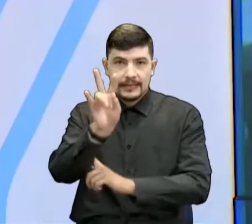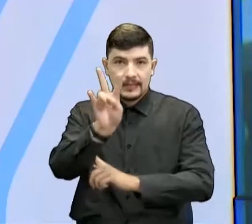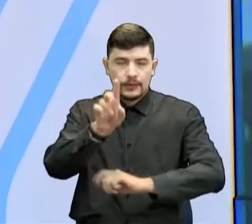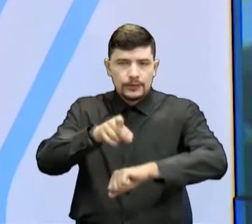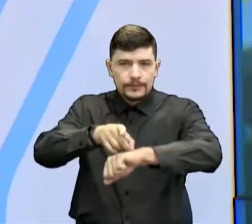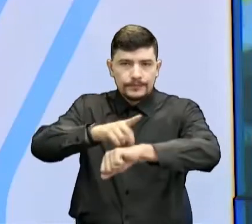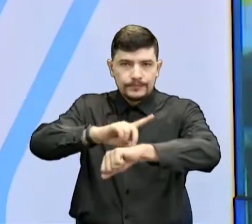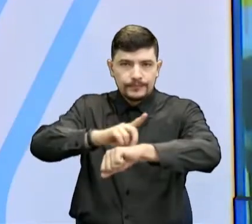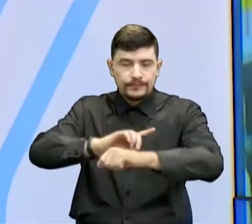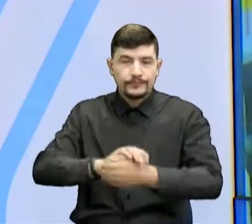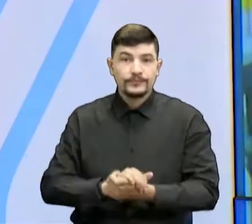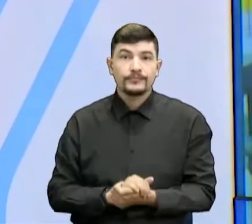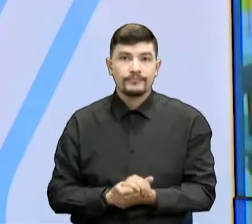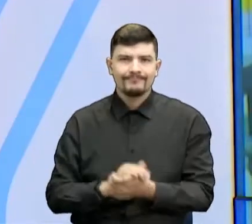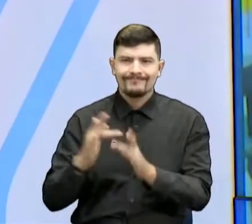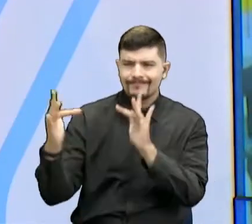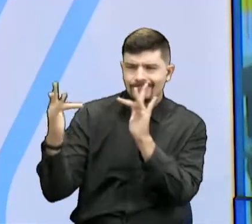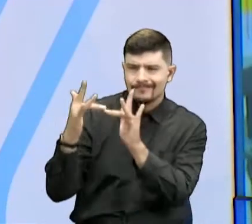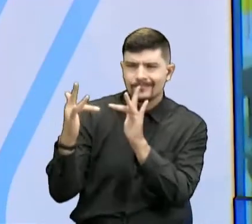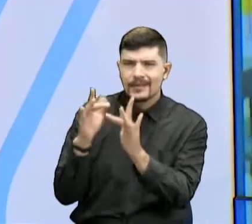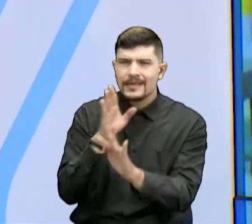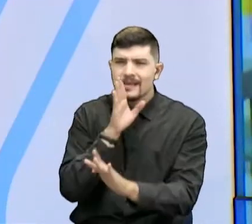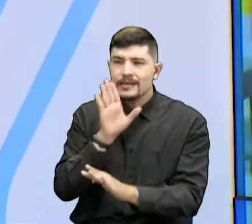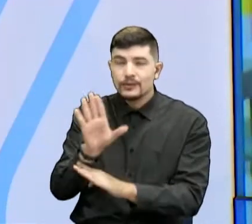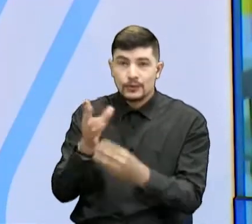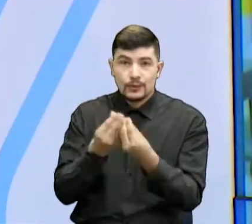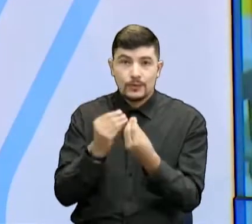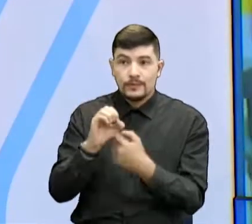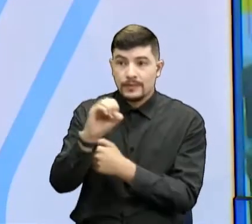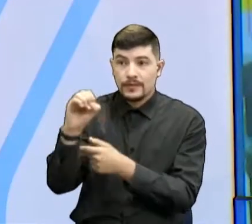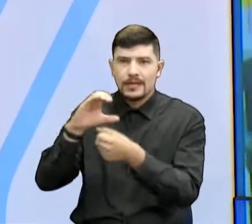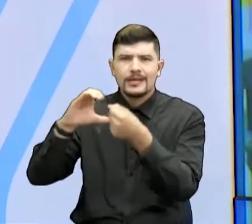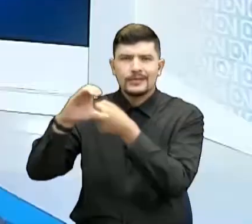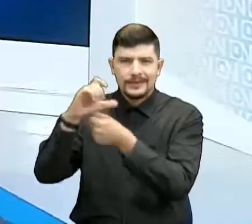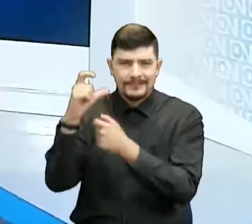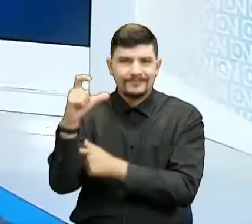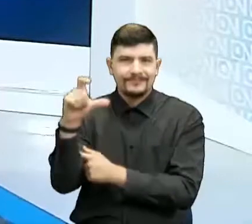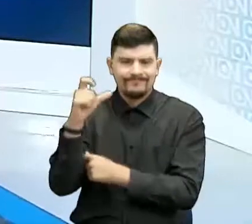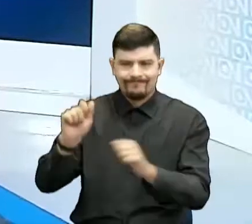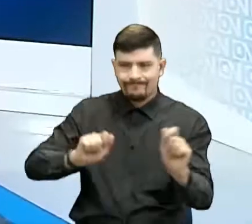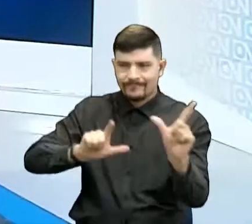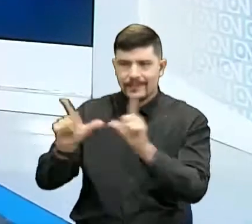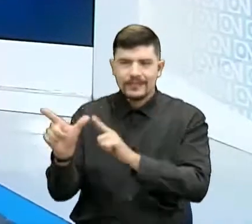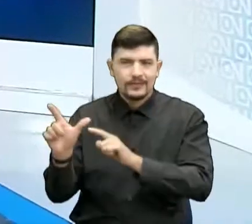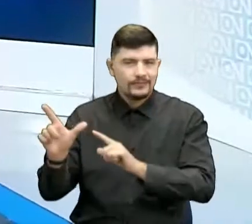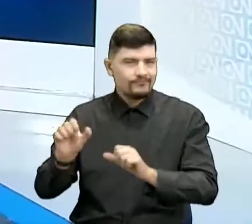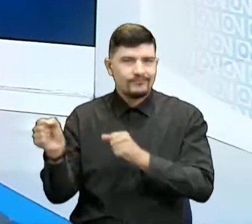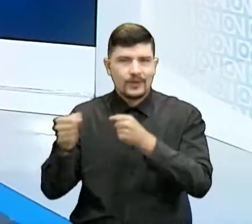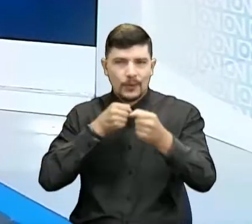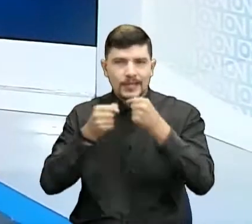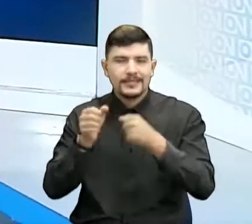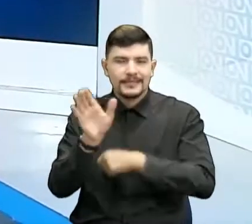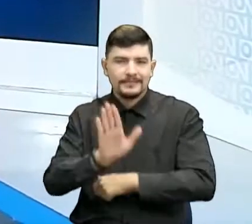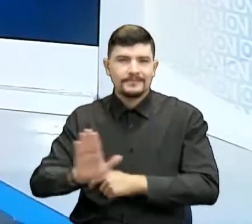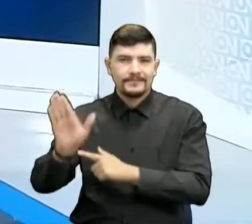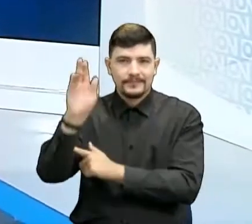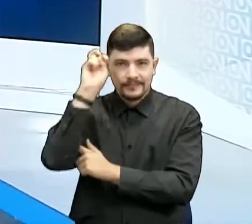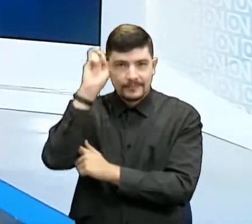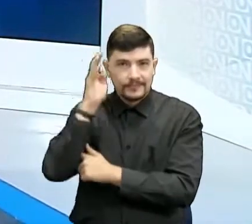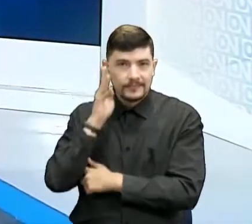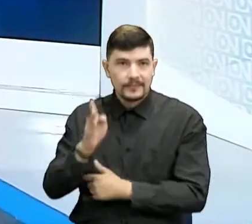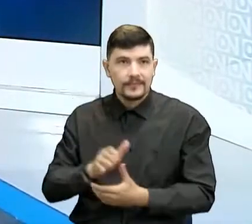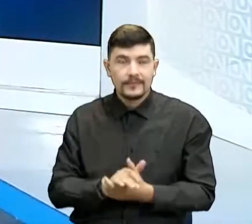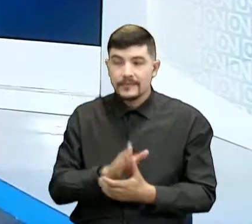Vamos a establecer contacto con nuestros compañeros en la ciudad de Cúcuta, quienes ya están listos y preparados con todas las noticias del departamento. Saludo